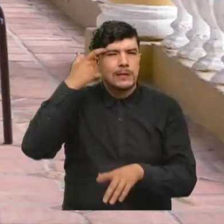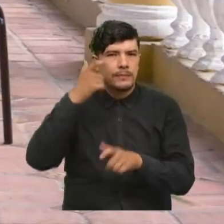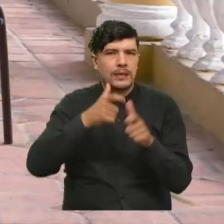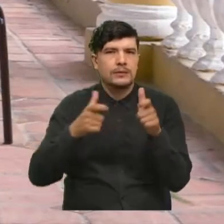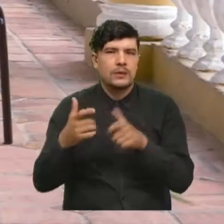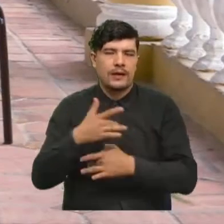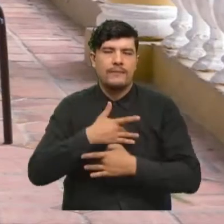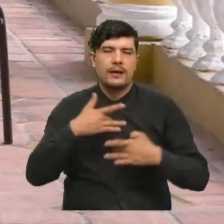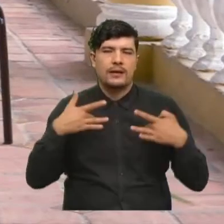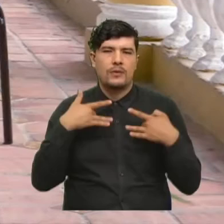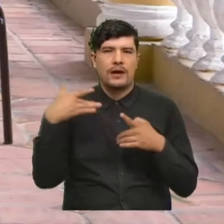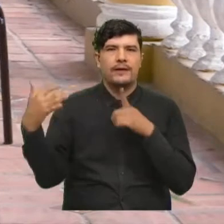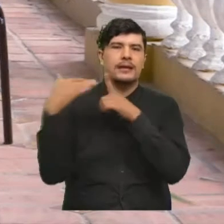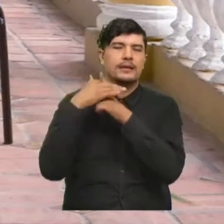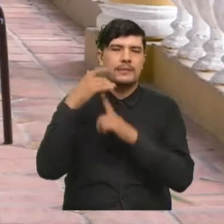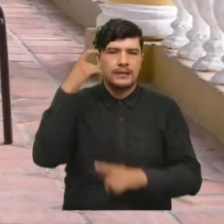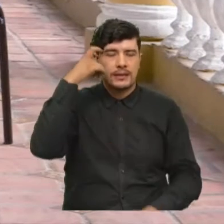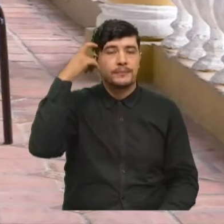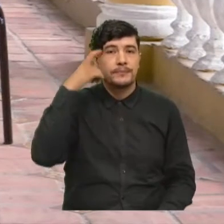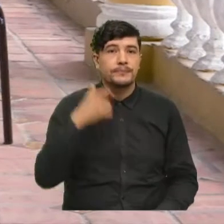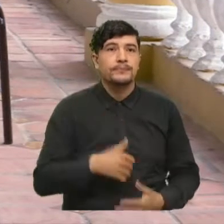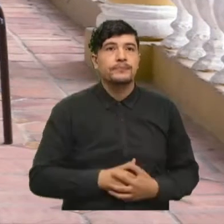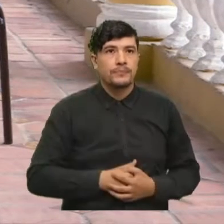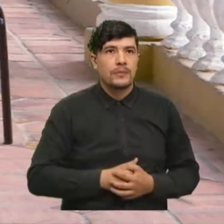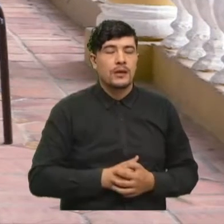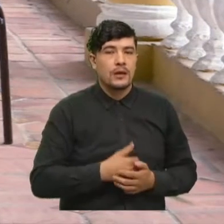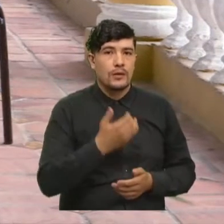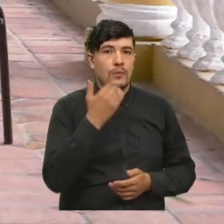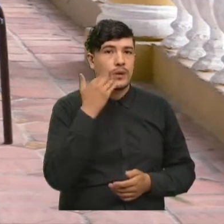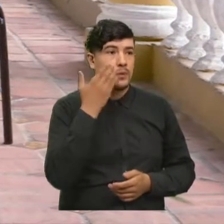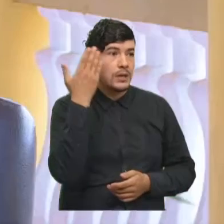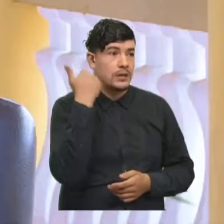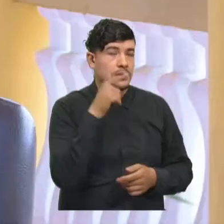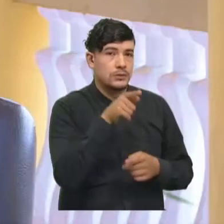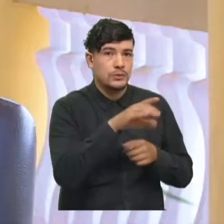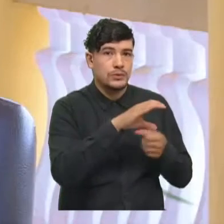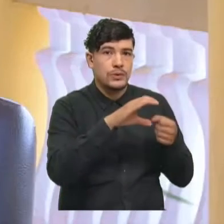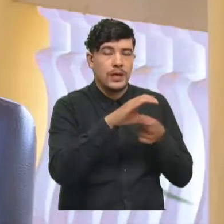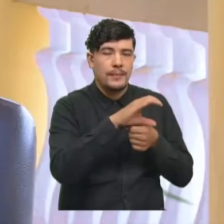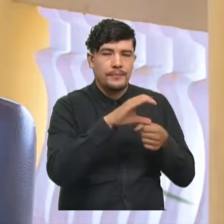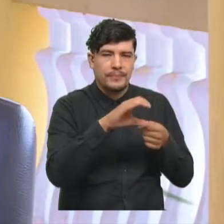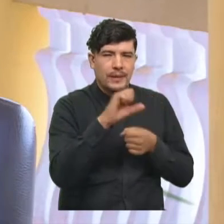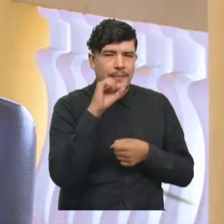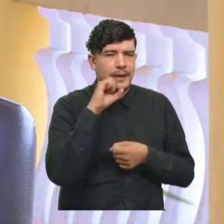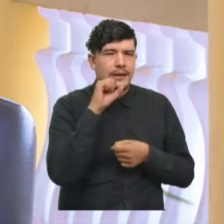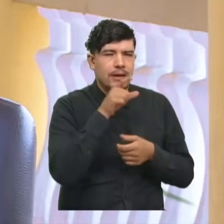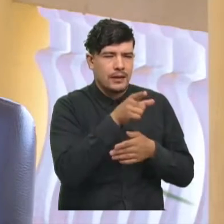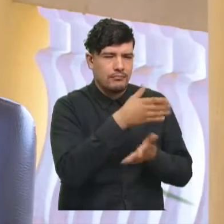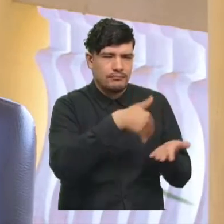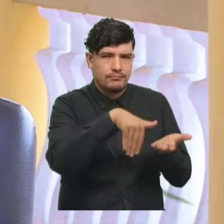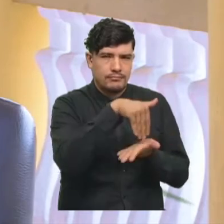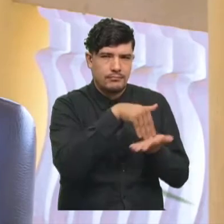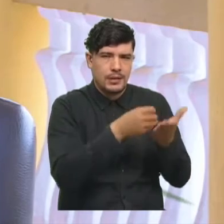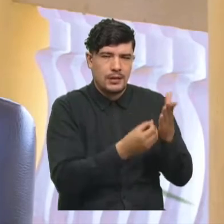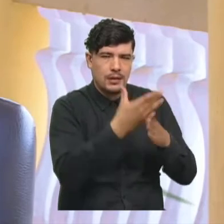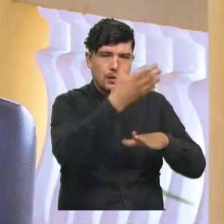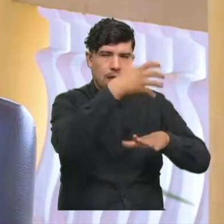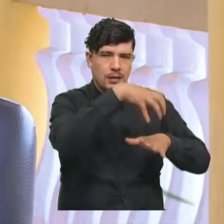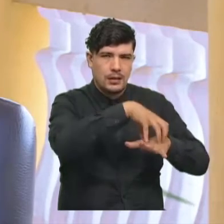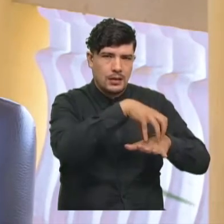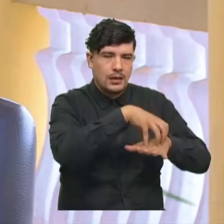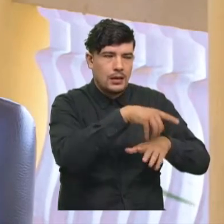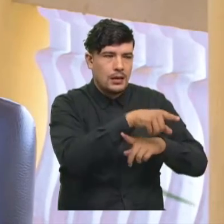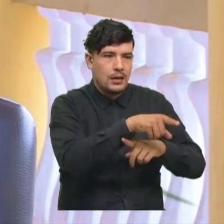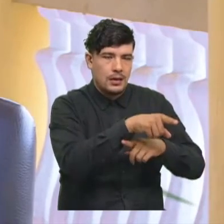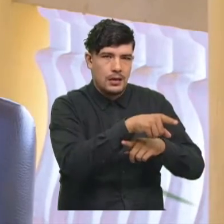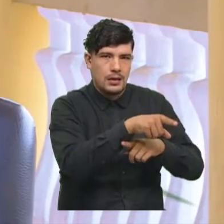estamos inaugurando la unidad de salud mental en en barrancabermeja eran 15 15 camas hoy está full